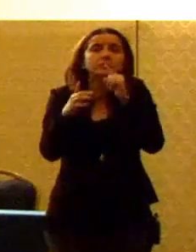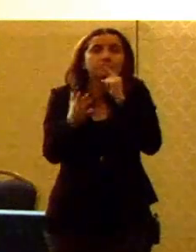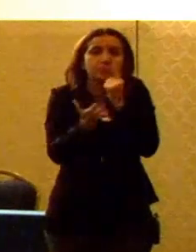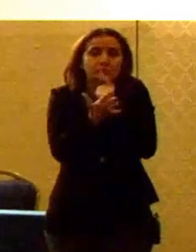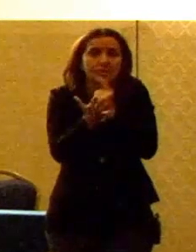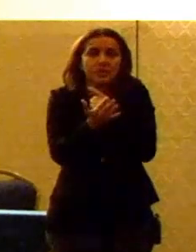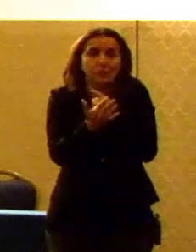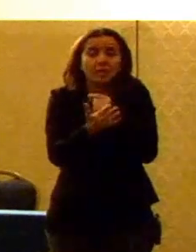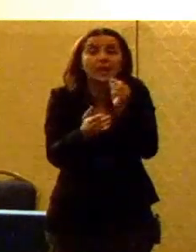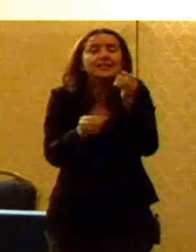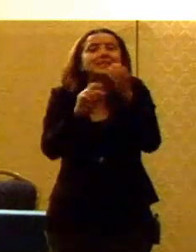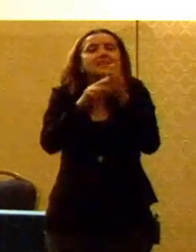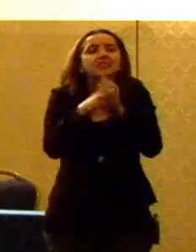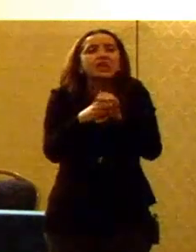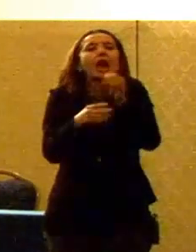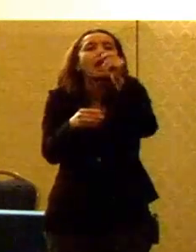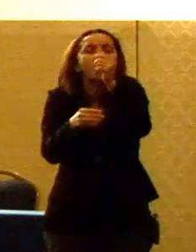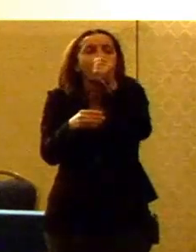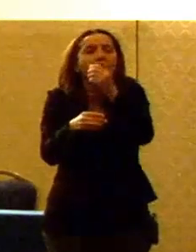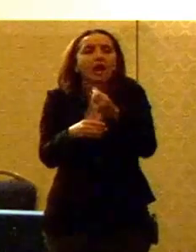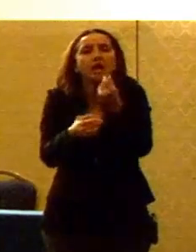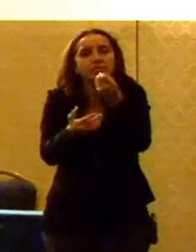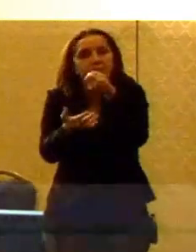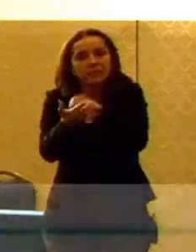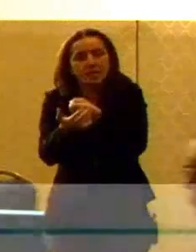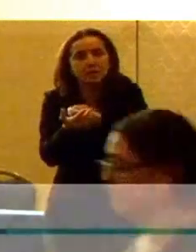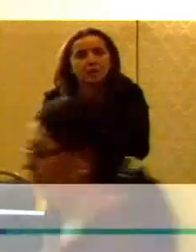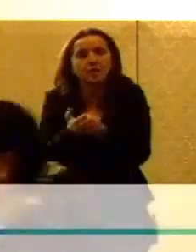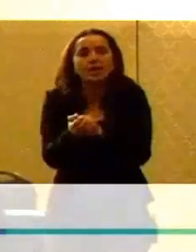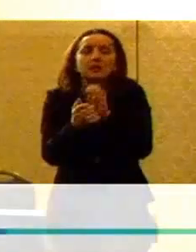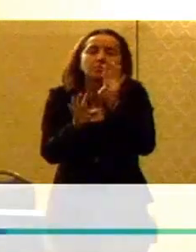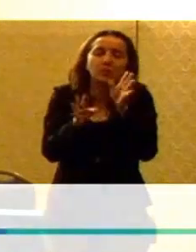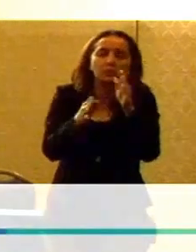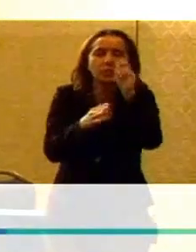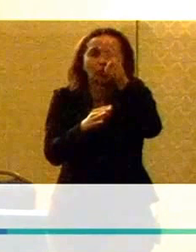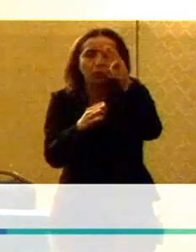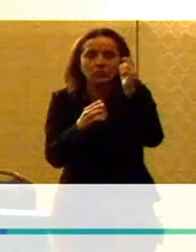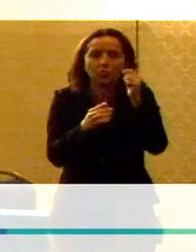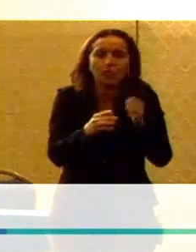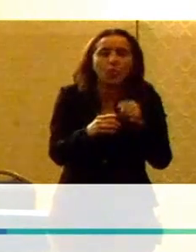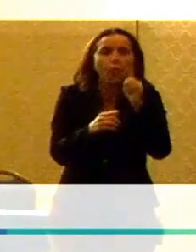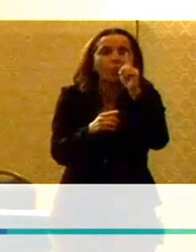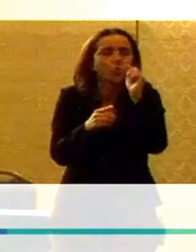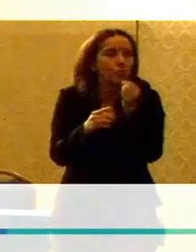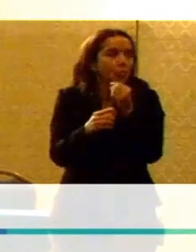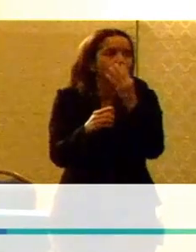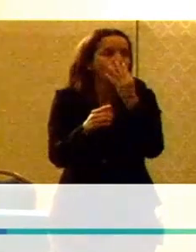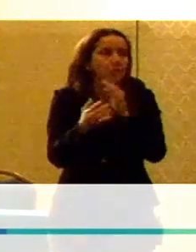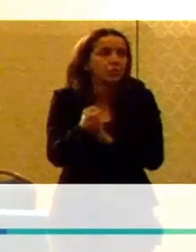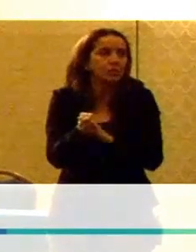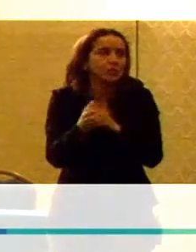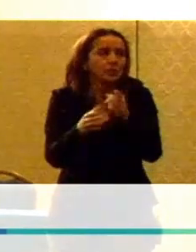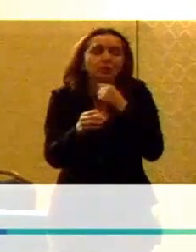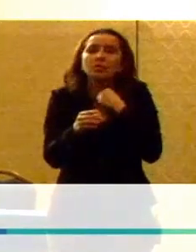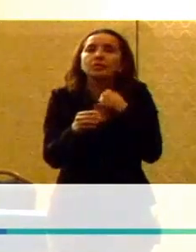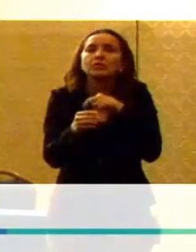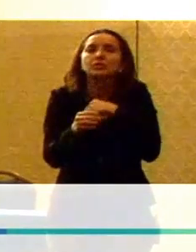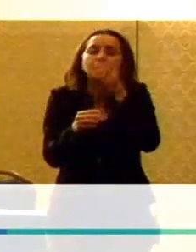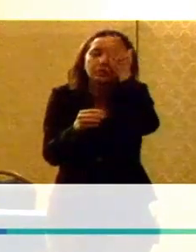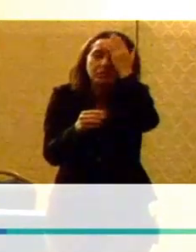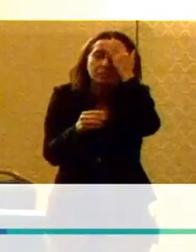de ahorro. Ya lo mencionaba Ginés, el famoso 4:1, decías tú 1:4. Nosotros somos un poco más puntuales y tenemos